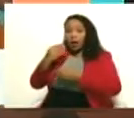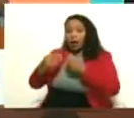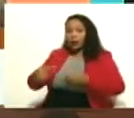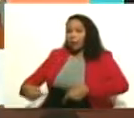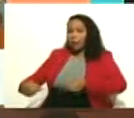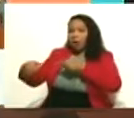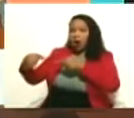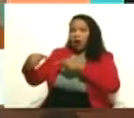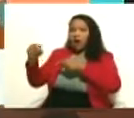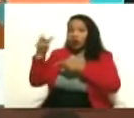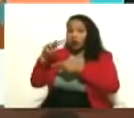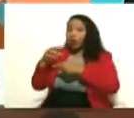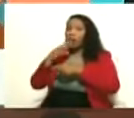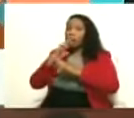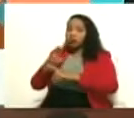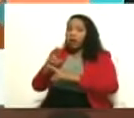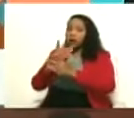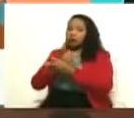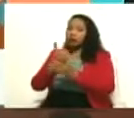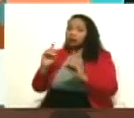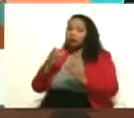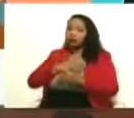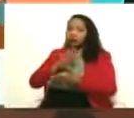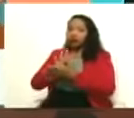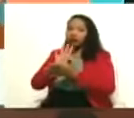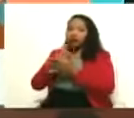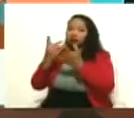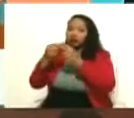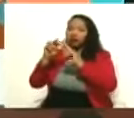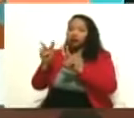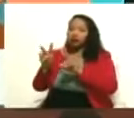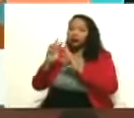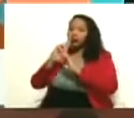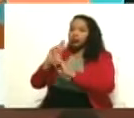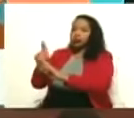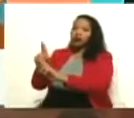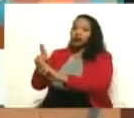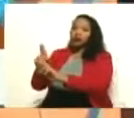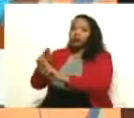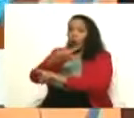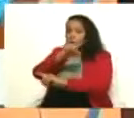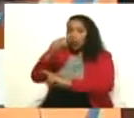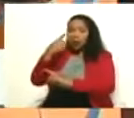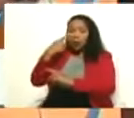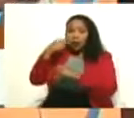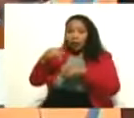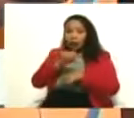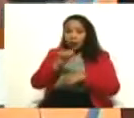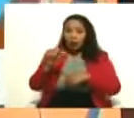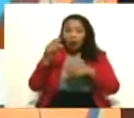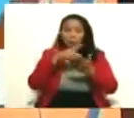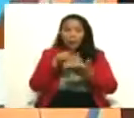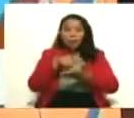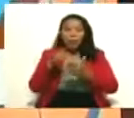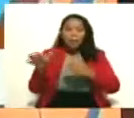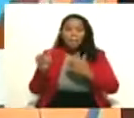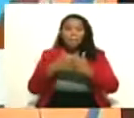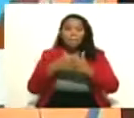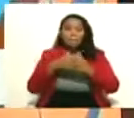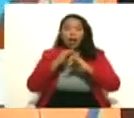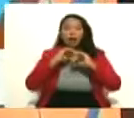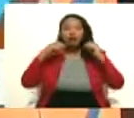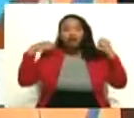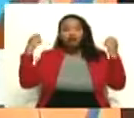confrontación. Venezuela va a responder con democracia, va a responder con paz. Así que pendientes esta semana para participar en los cierres de campaña,